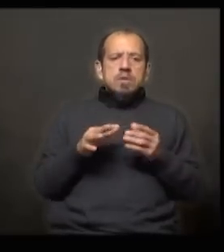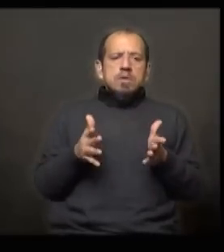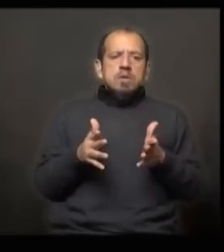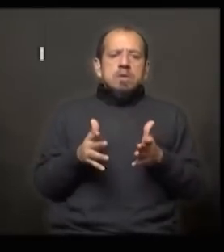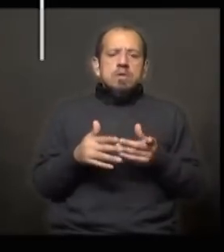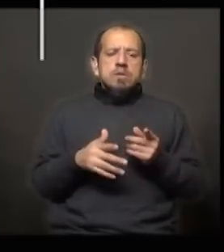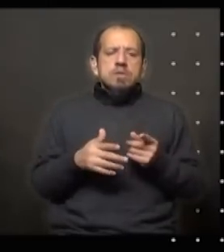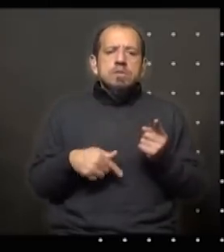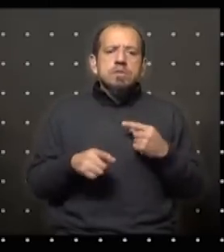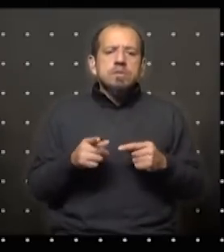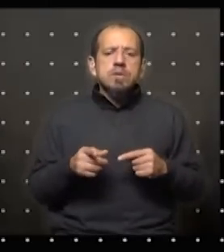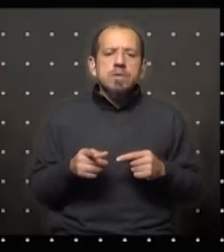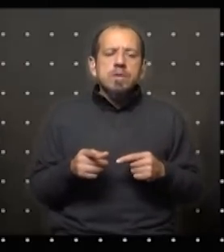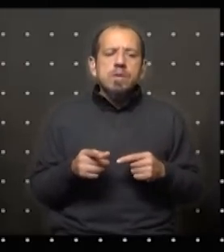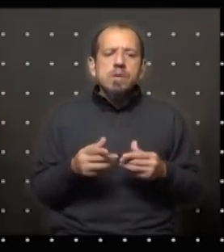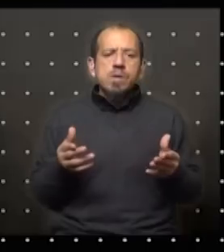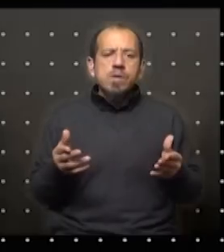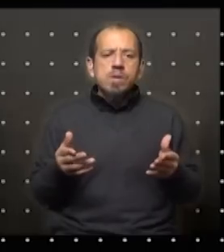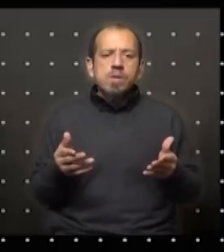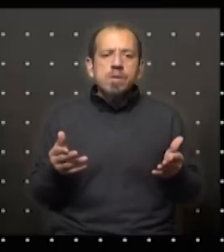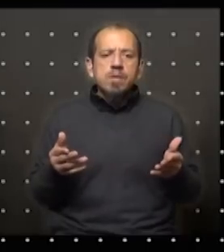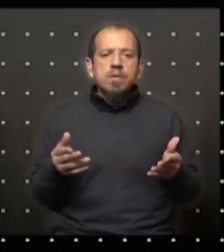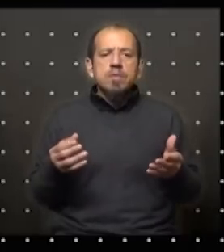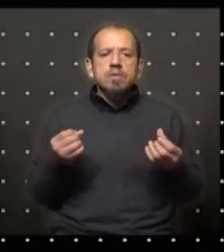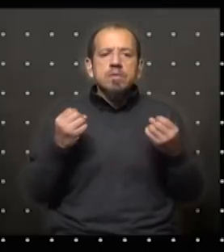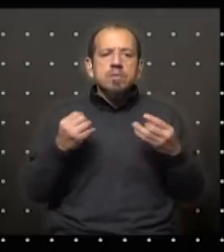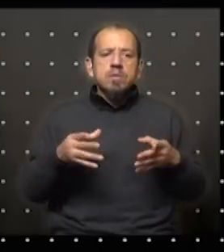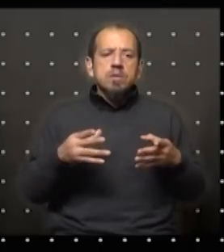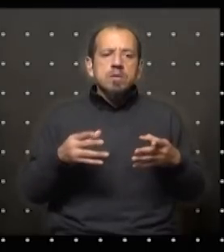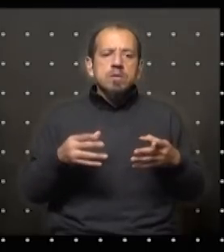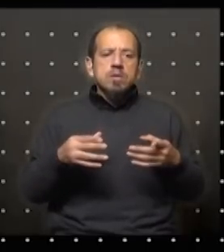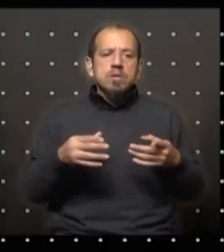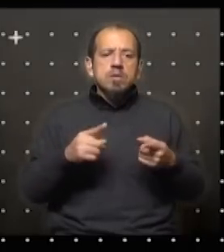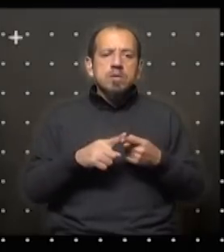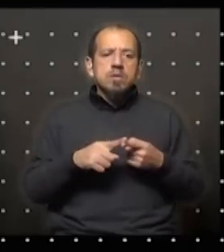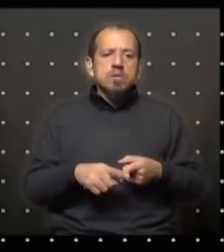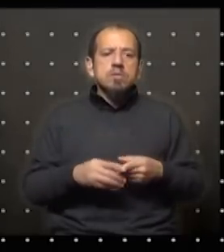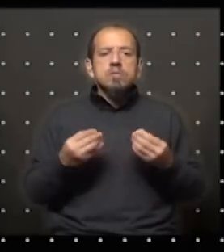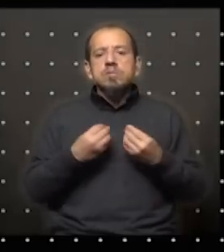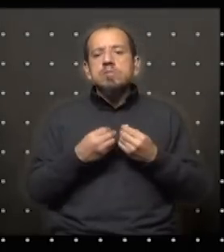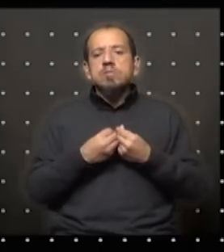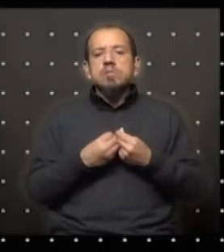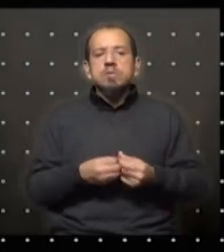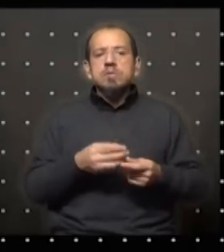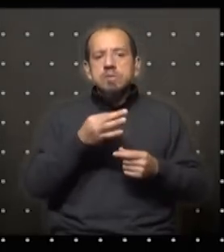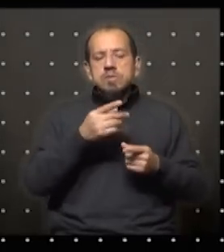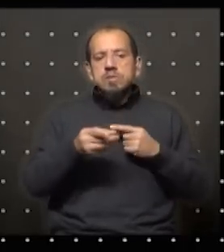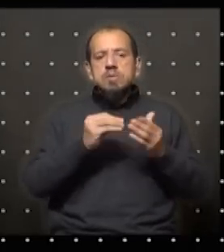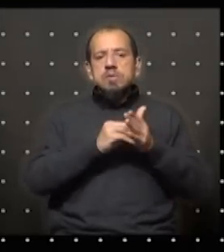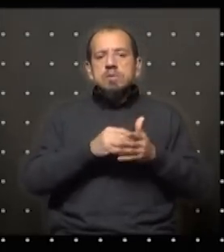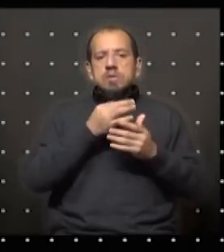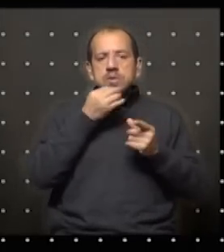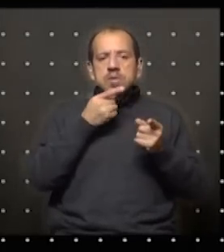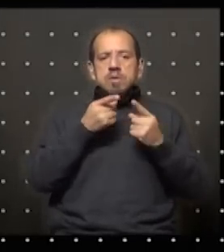una reacción de este tipo y cuáles son los motivos porque como decías tú muchas veces se le atribuye a las cuestiones